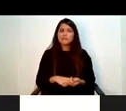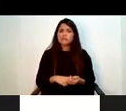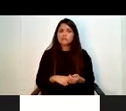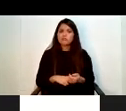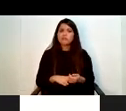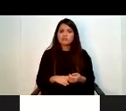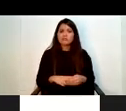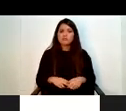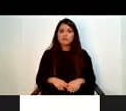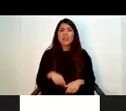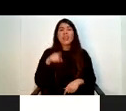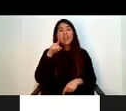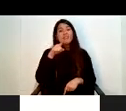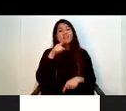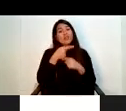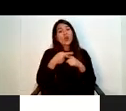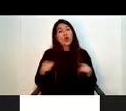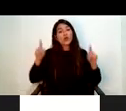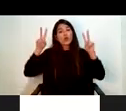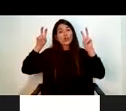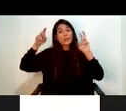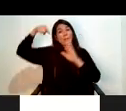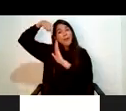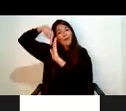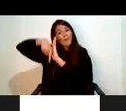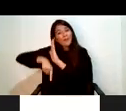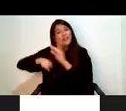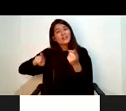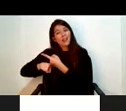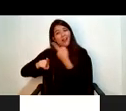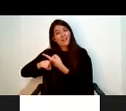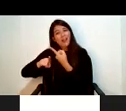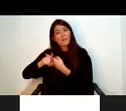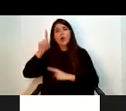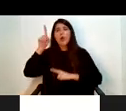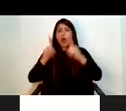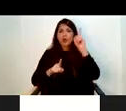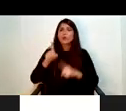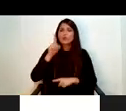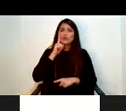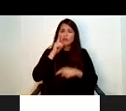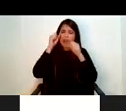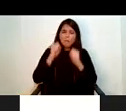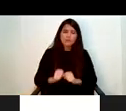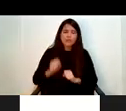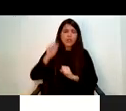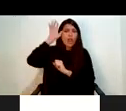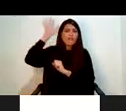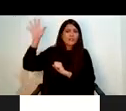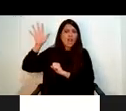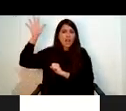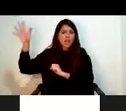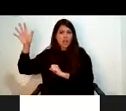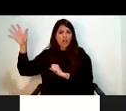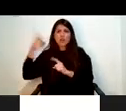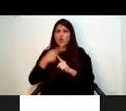ese es otro tema para ahondar, pero lo que difiere es que algunos tienen la capacidad de abstracción y comprender un pictograma y hay otros chicos